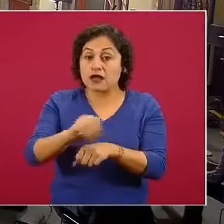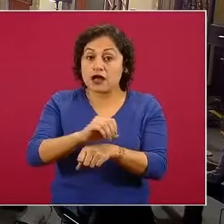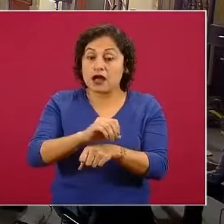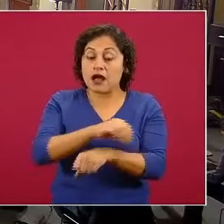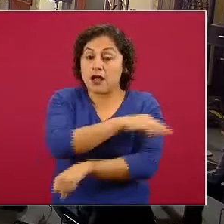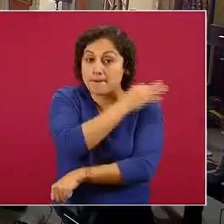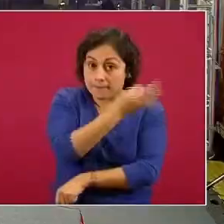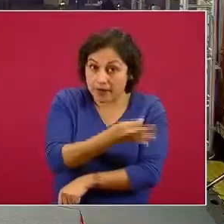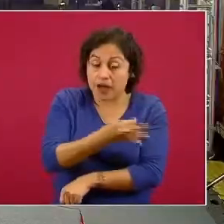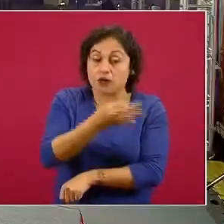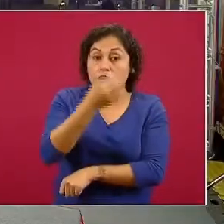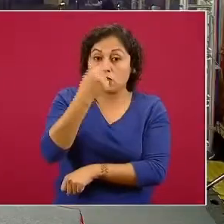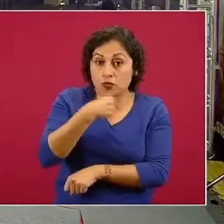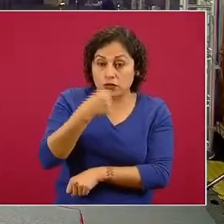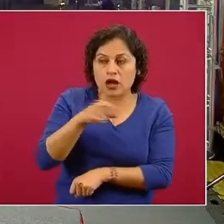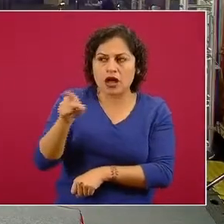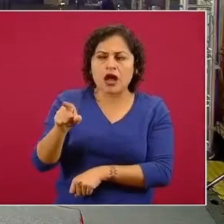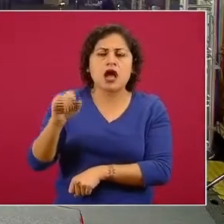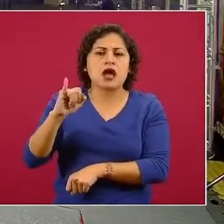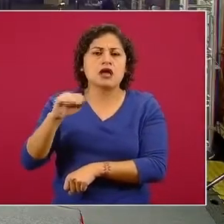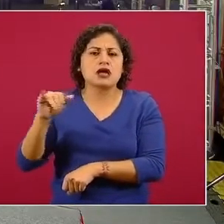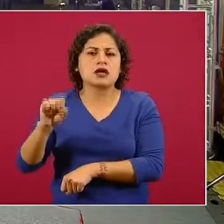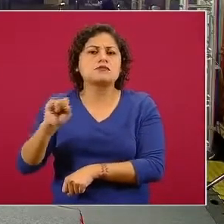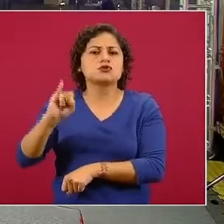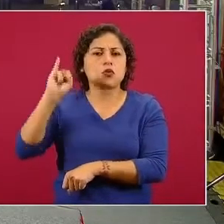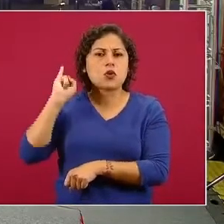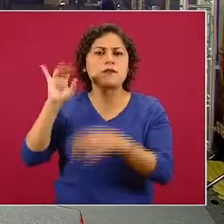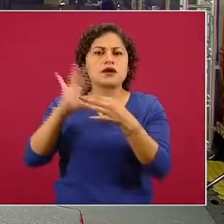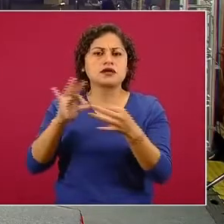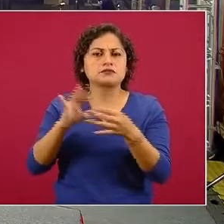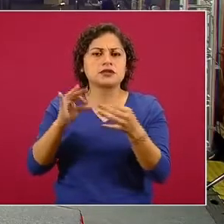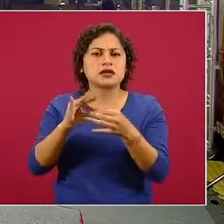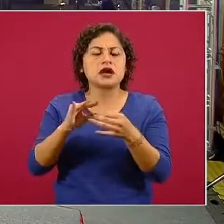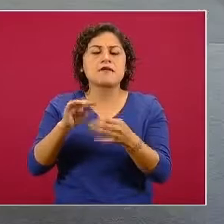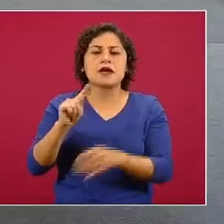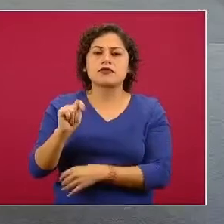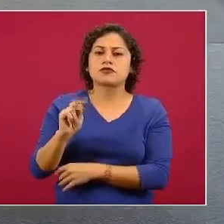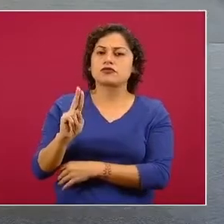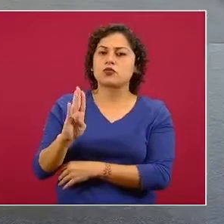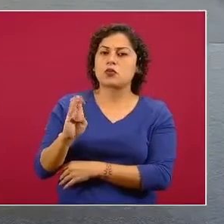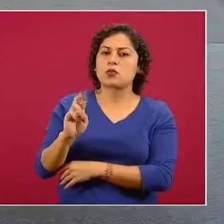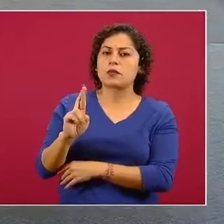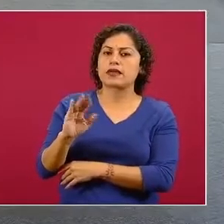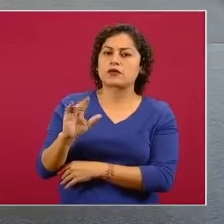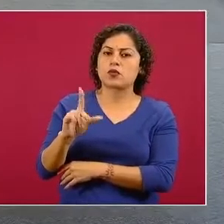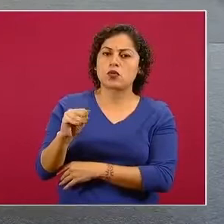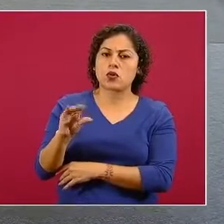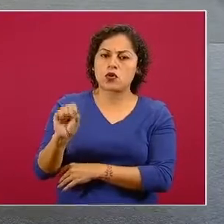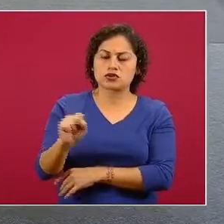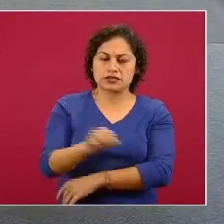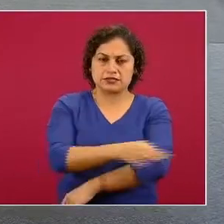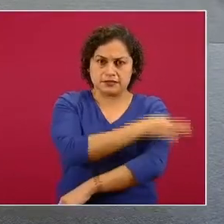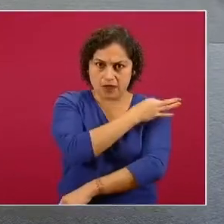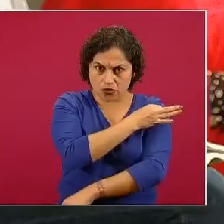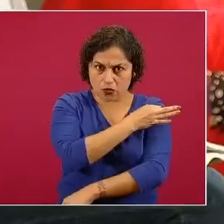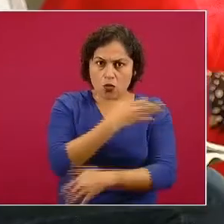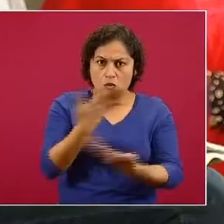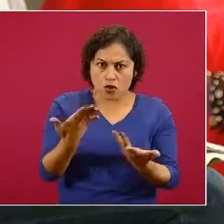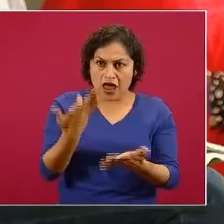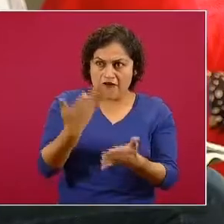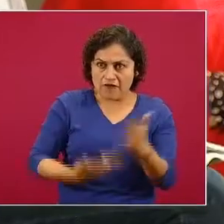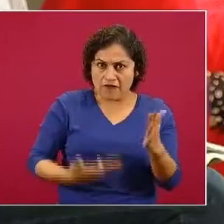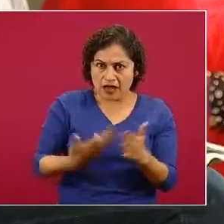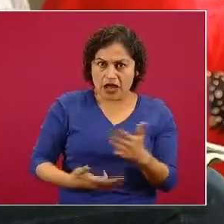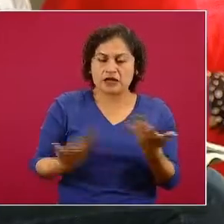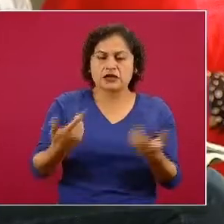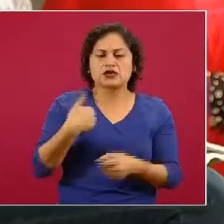de desabasto de vacuna de tuberculosis. Quería saber cómo está la situación en el sector salud y cuánto costaría una red como